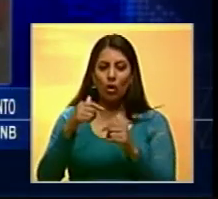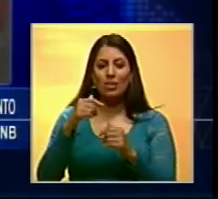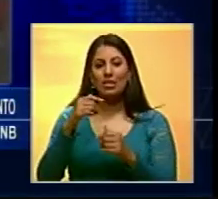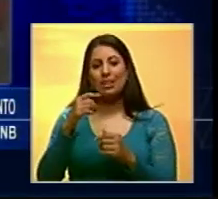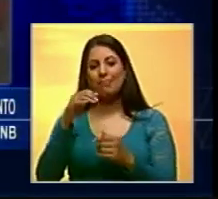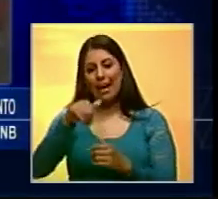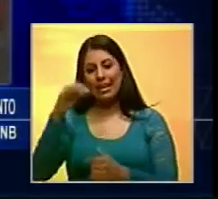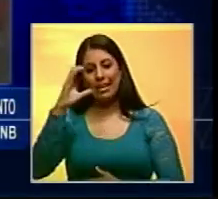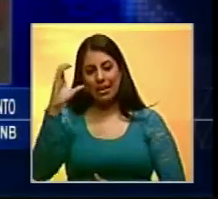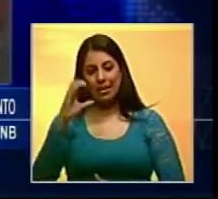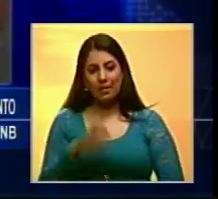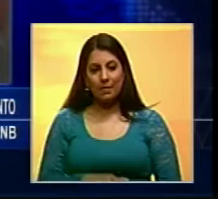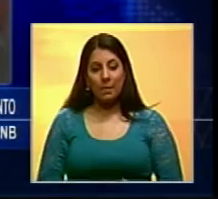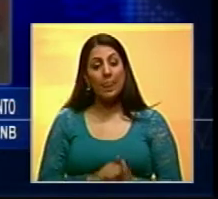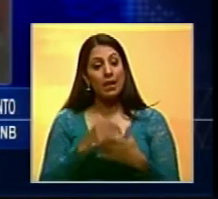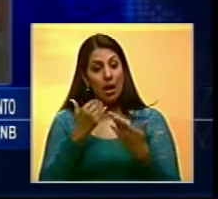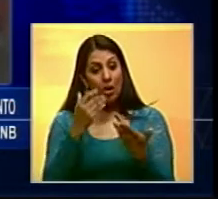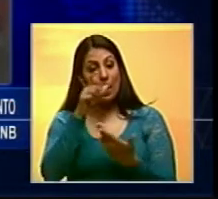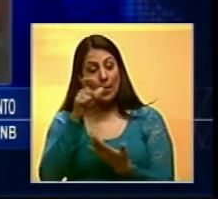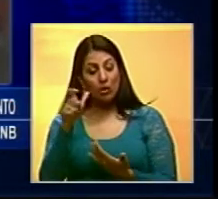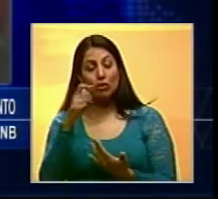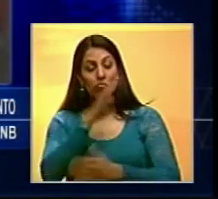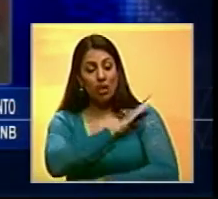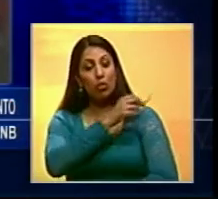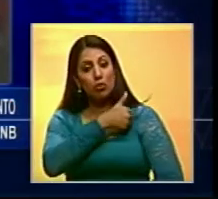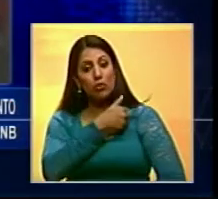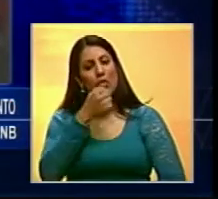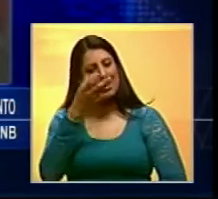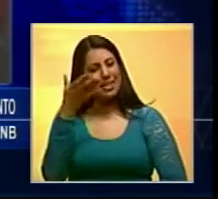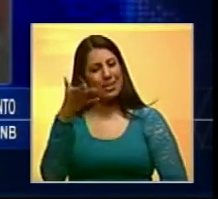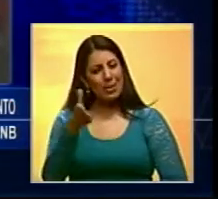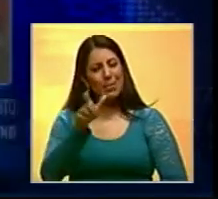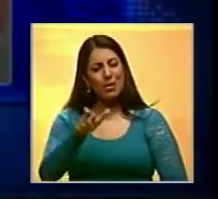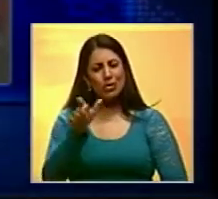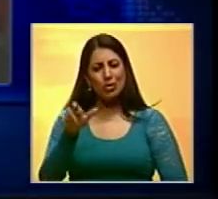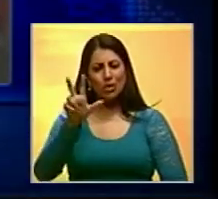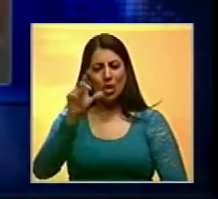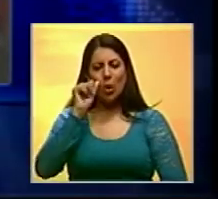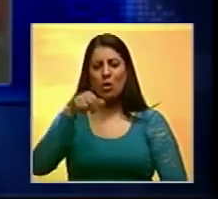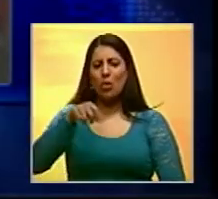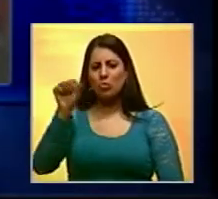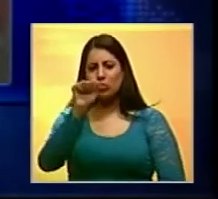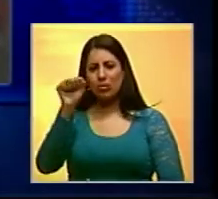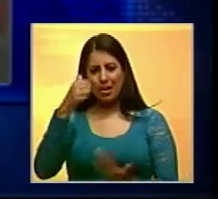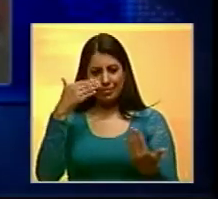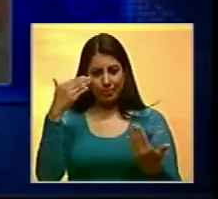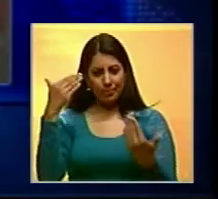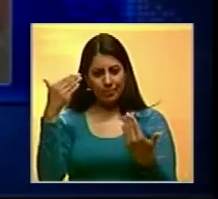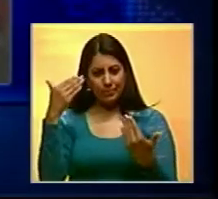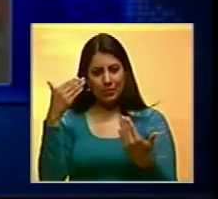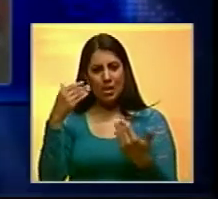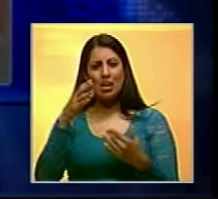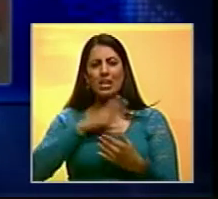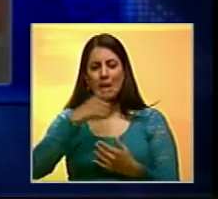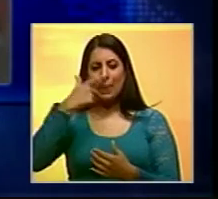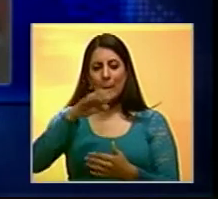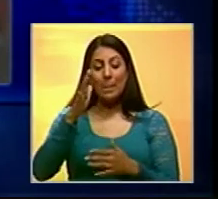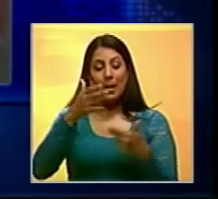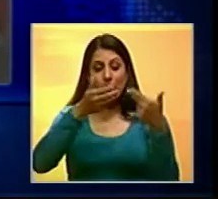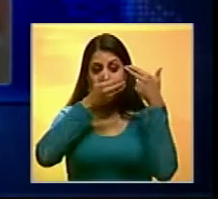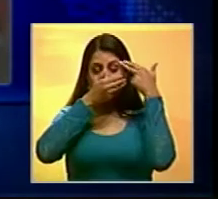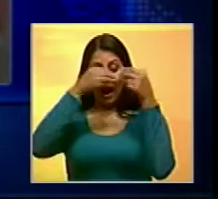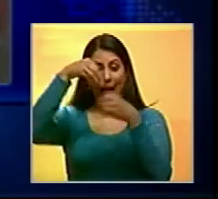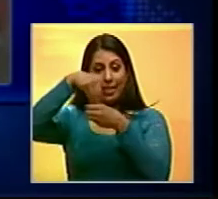de María, aquí en Caracas. Versiones de las autoridades señalan que los 3 hombres circulaban en una camioneta con un ciudadano